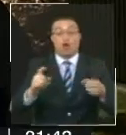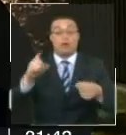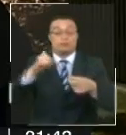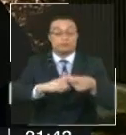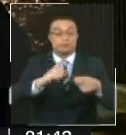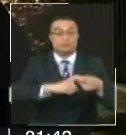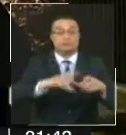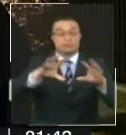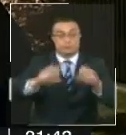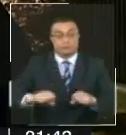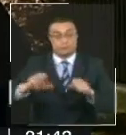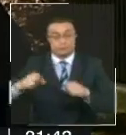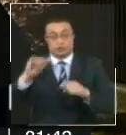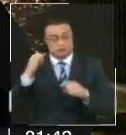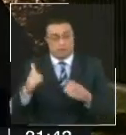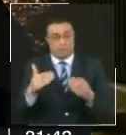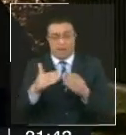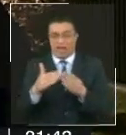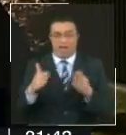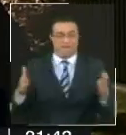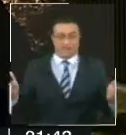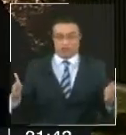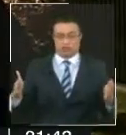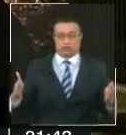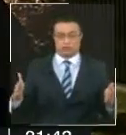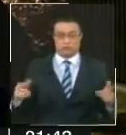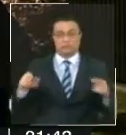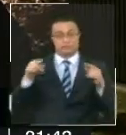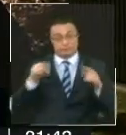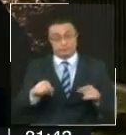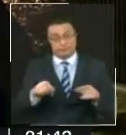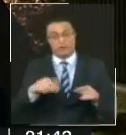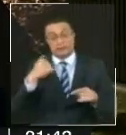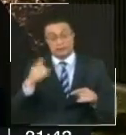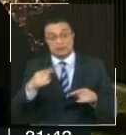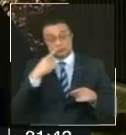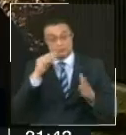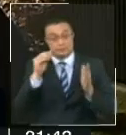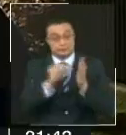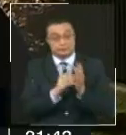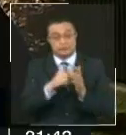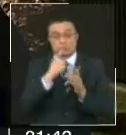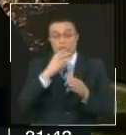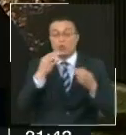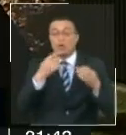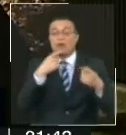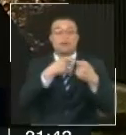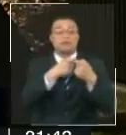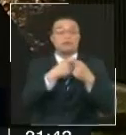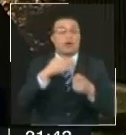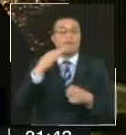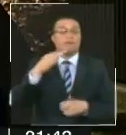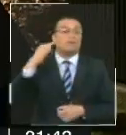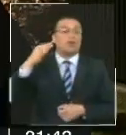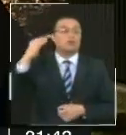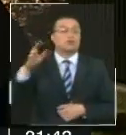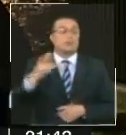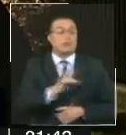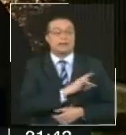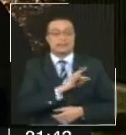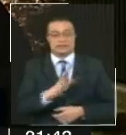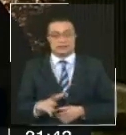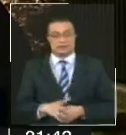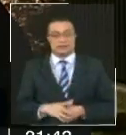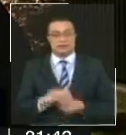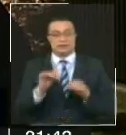siempre presente y está cierto siempre abierta y por lo tanto esta afirmación no condiciona una una eventual discusión en el futuro respecto de chile y